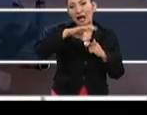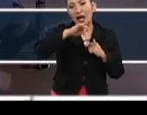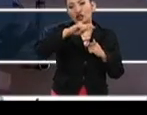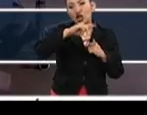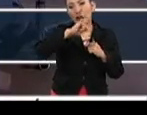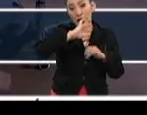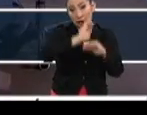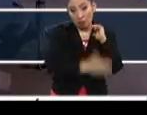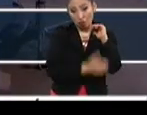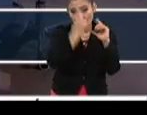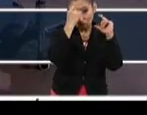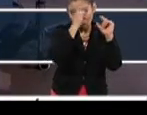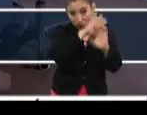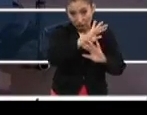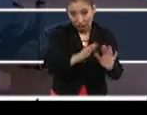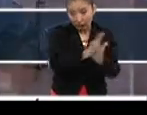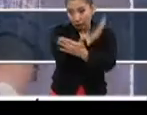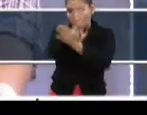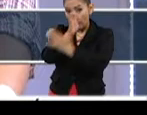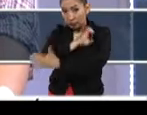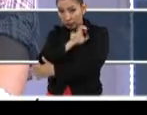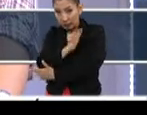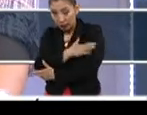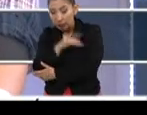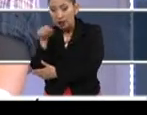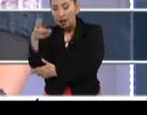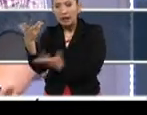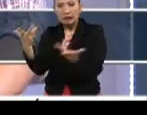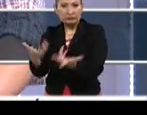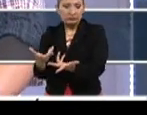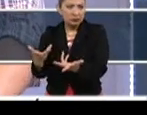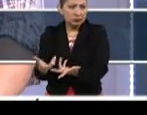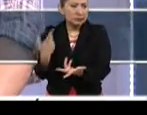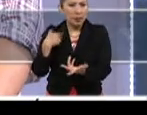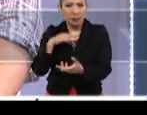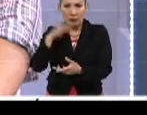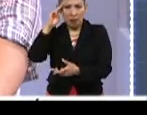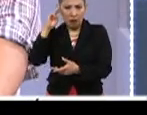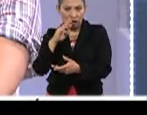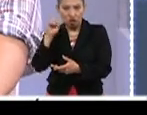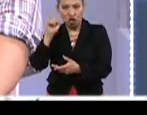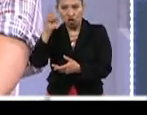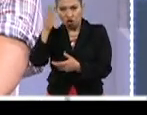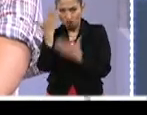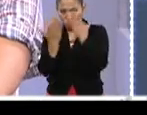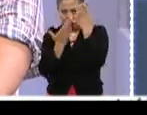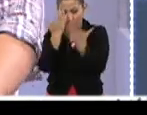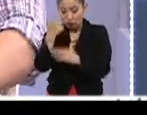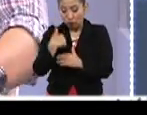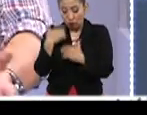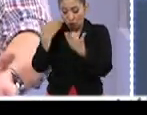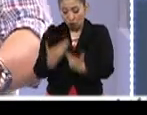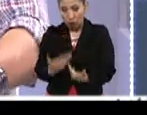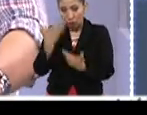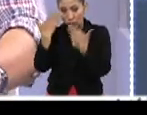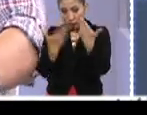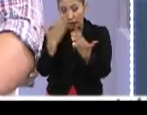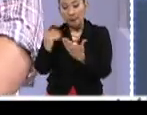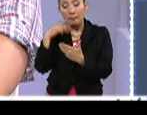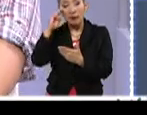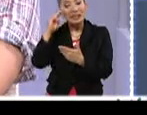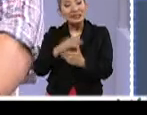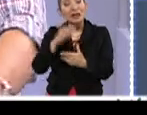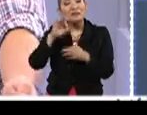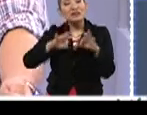y una vez que terminé la carrera fui a España, donde realicé mi maestría y mi doctorado. Yo estudié una maestría en física